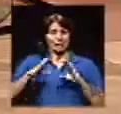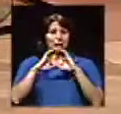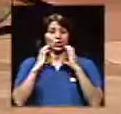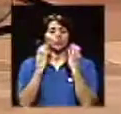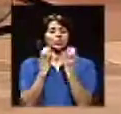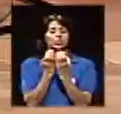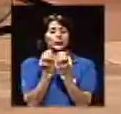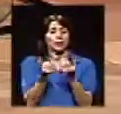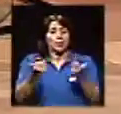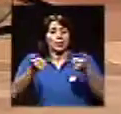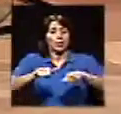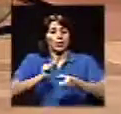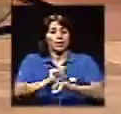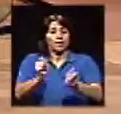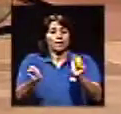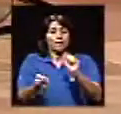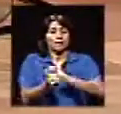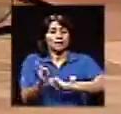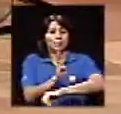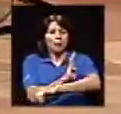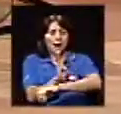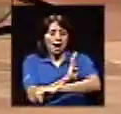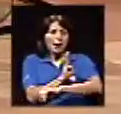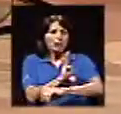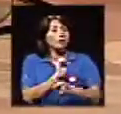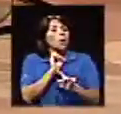le podría preguntar por su